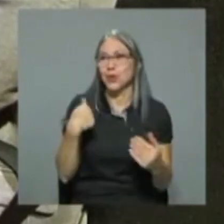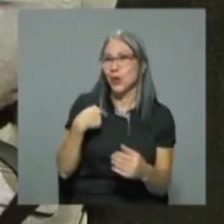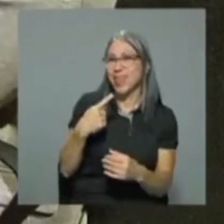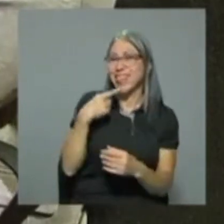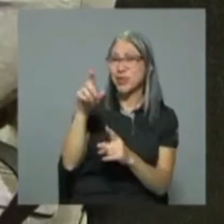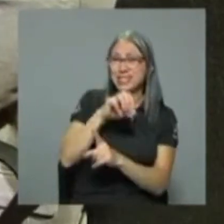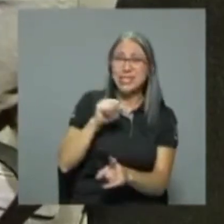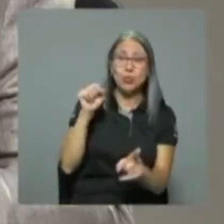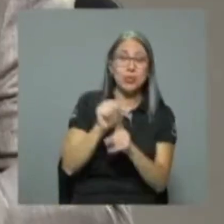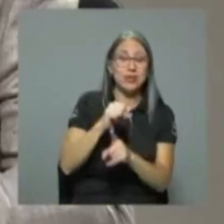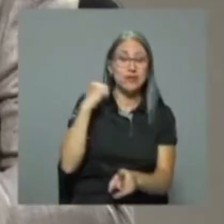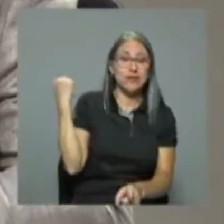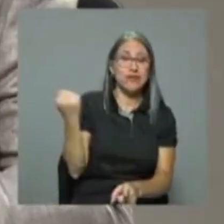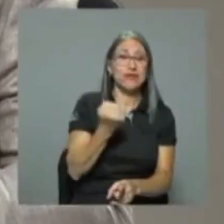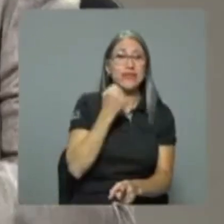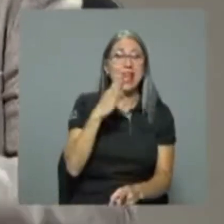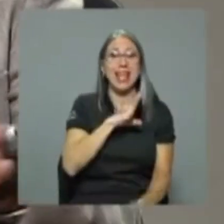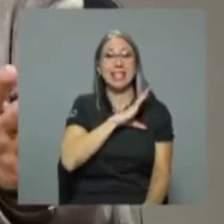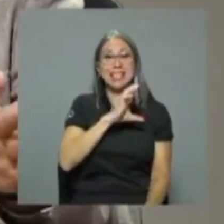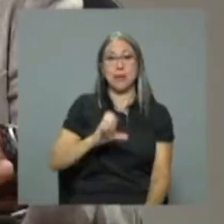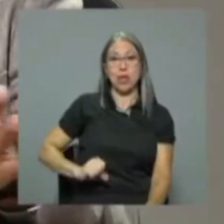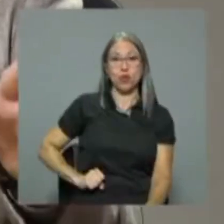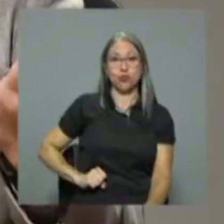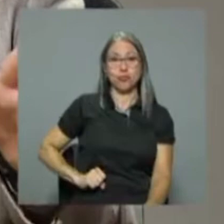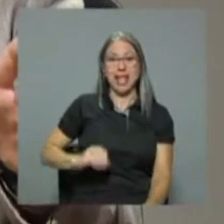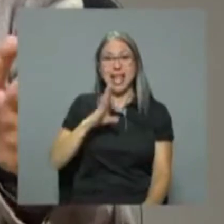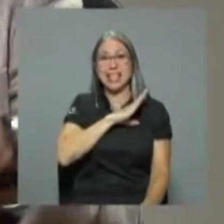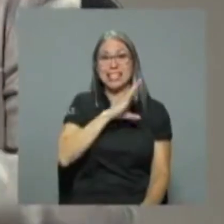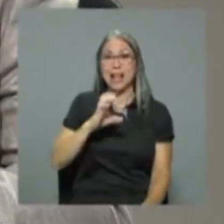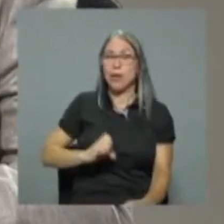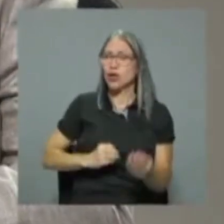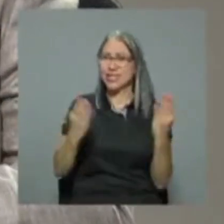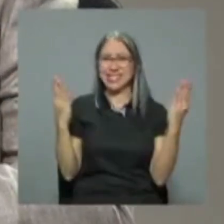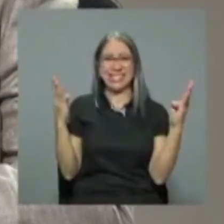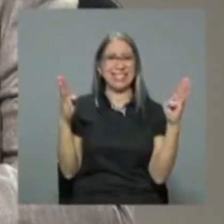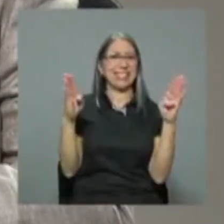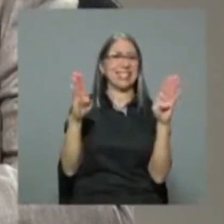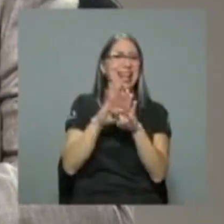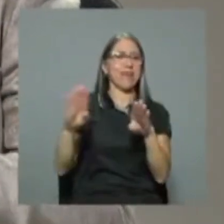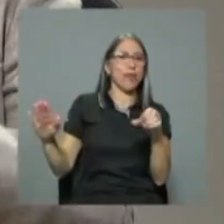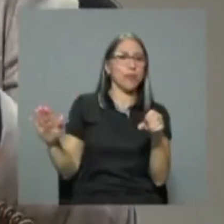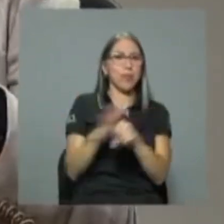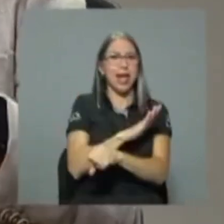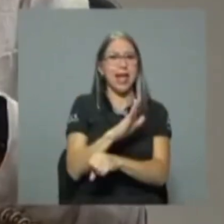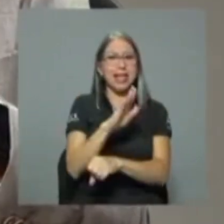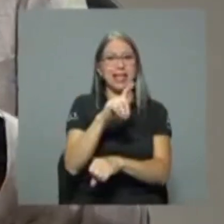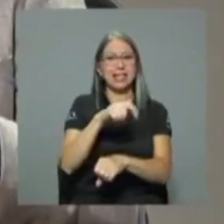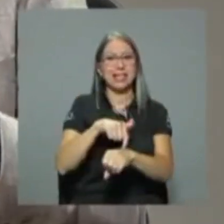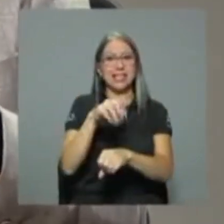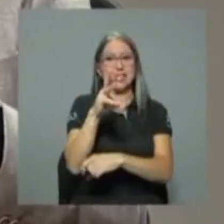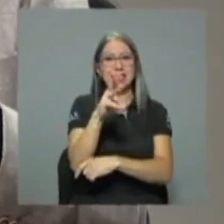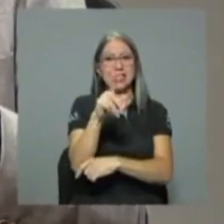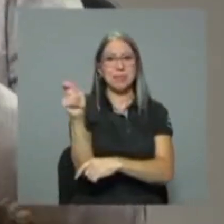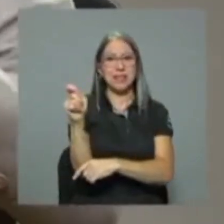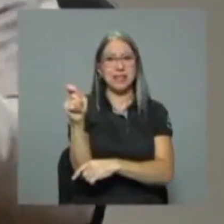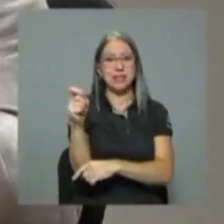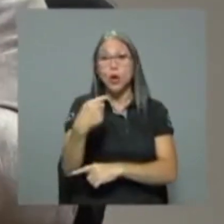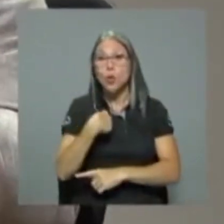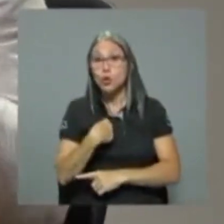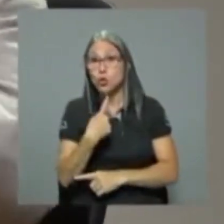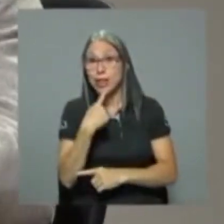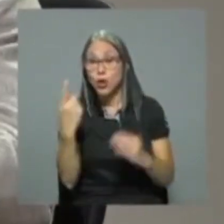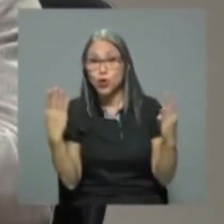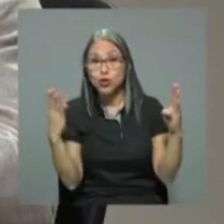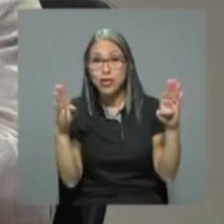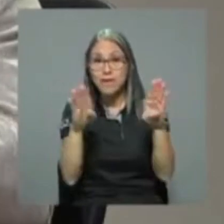extremo, El Salvador. El Salvador estuvo cerrado 6 meses. Y cuando digo cerrado, no solo